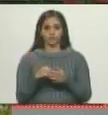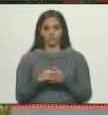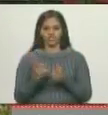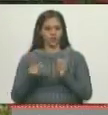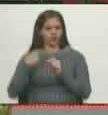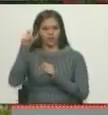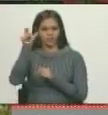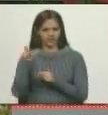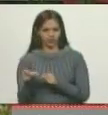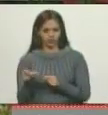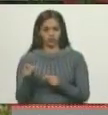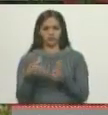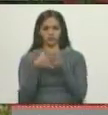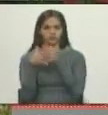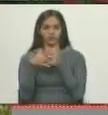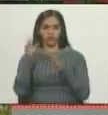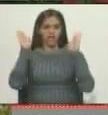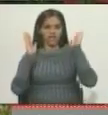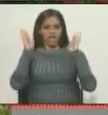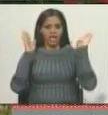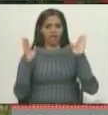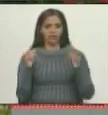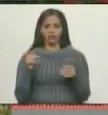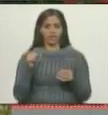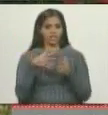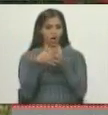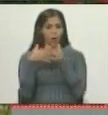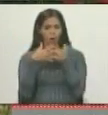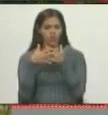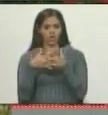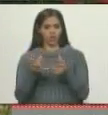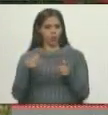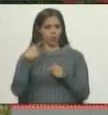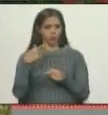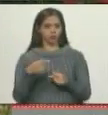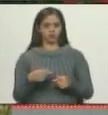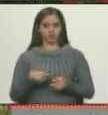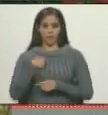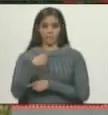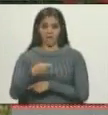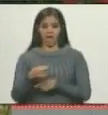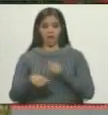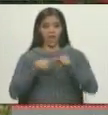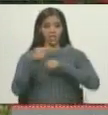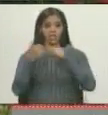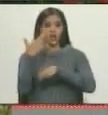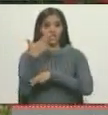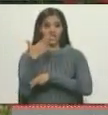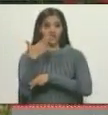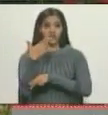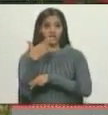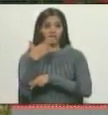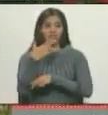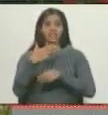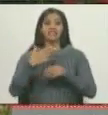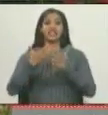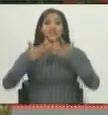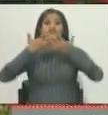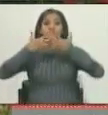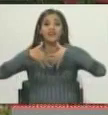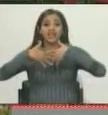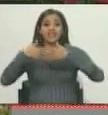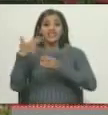uno de los candidatos que hubo en algún momento en Estados Unidos. Es una asociación de los fabricantes de